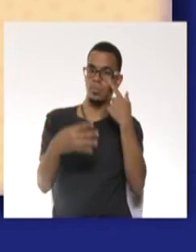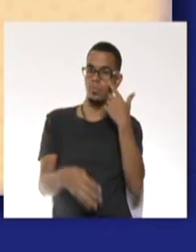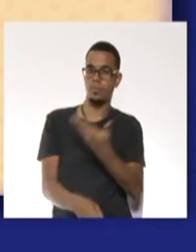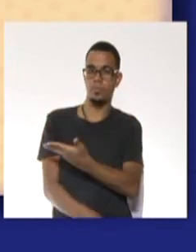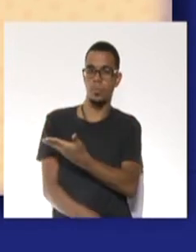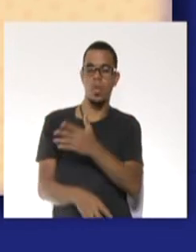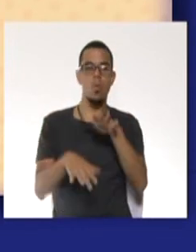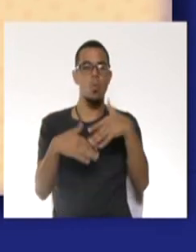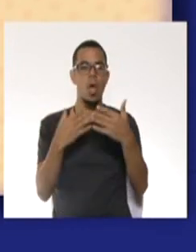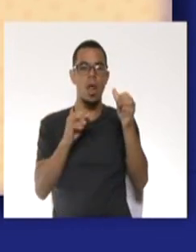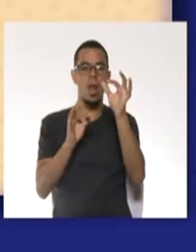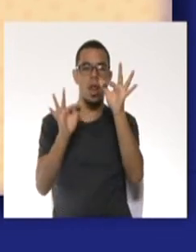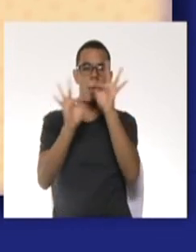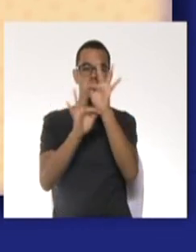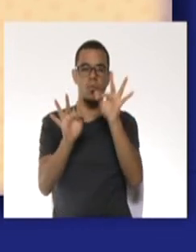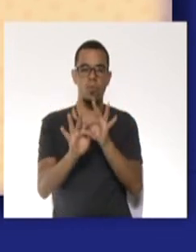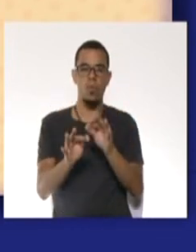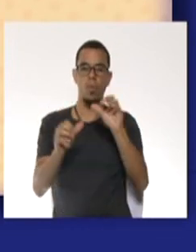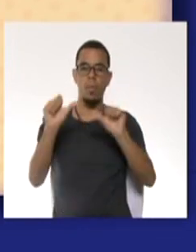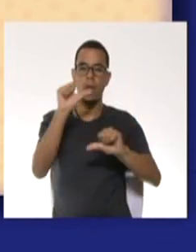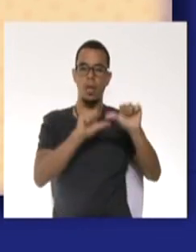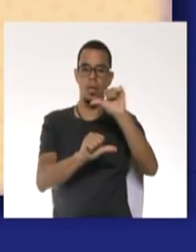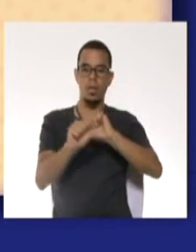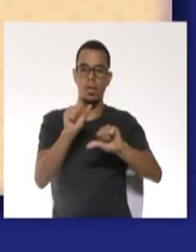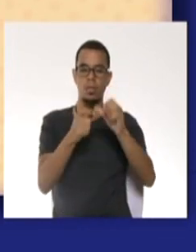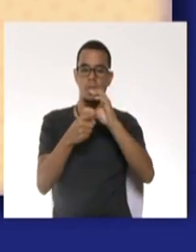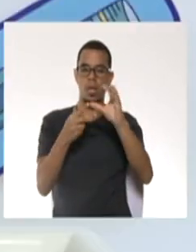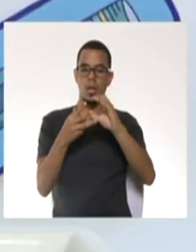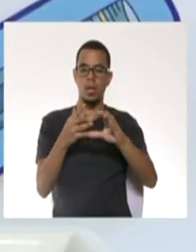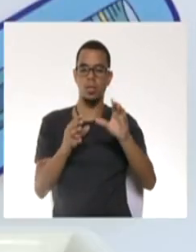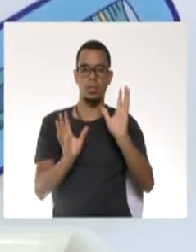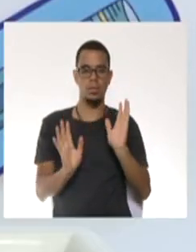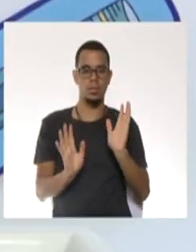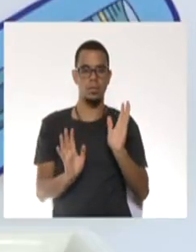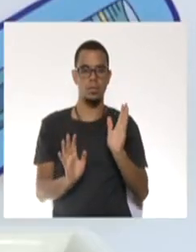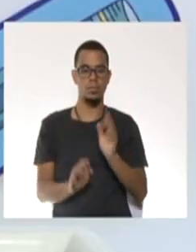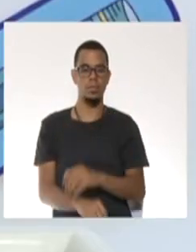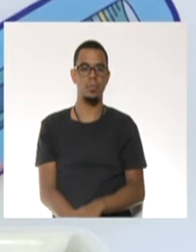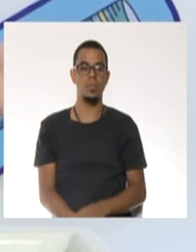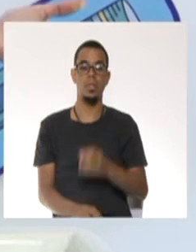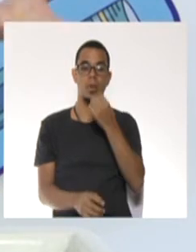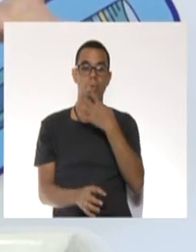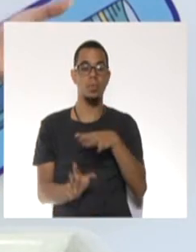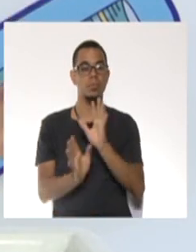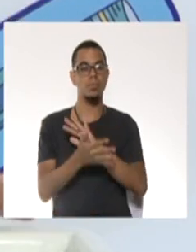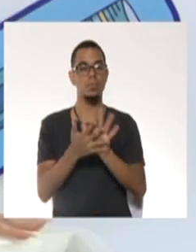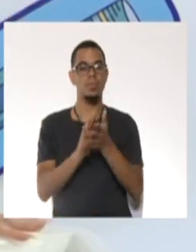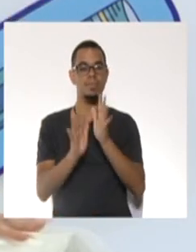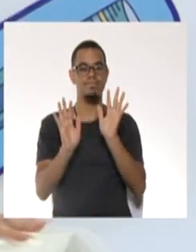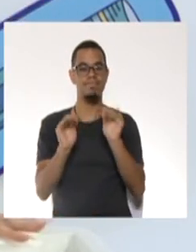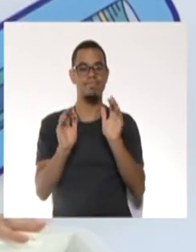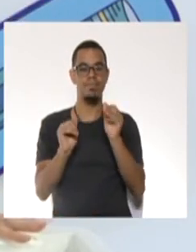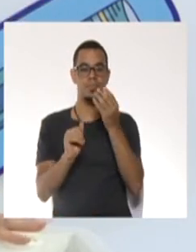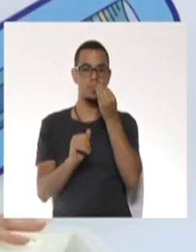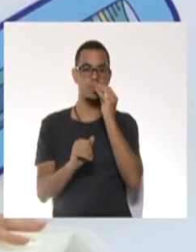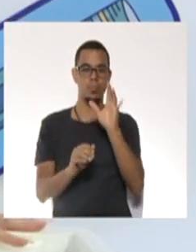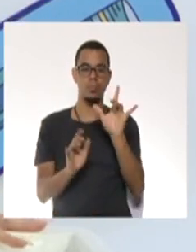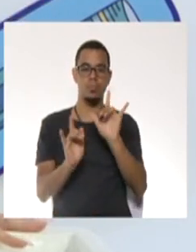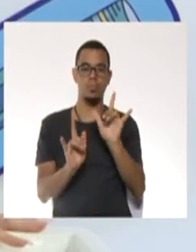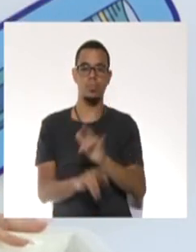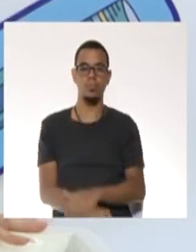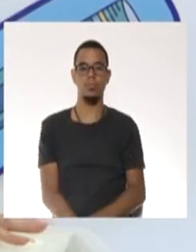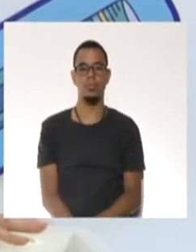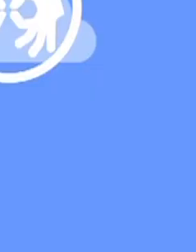la fórmula química del compuesto químico de esa planta. Bueno, esto ha sido todo por hoy. Los dejo. Un besito. Nos vemos